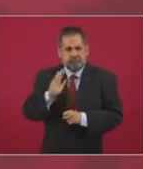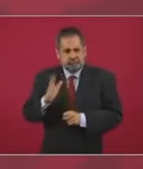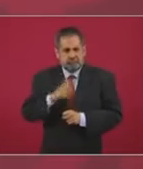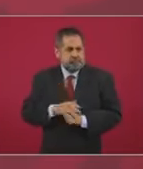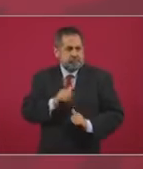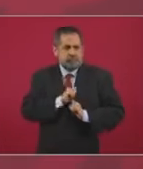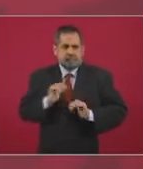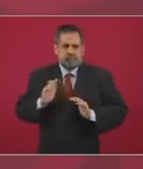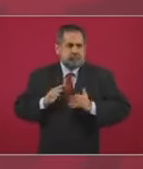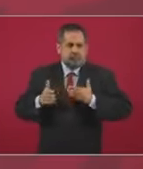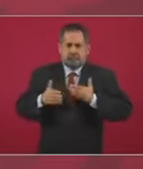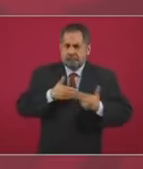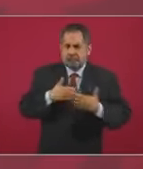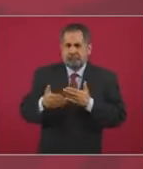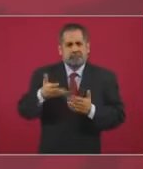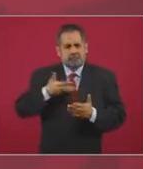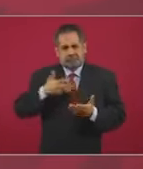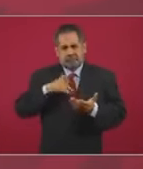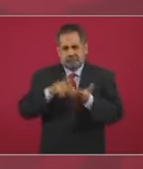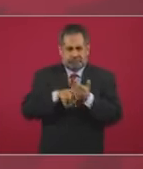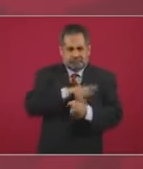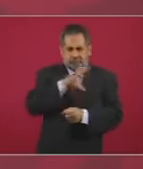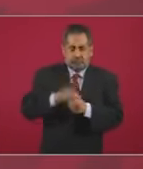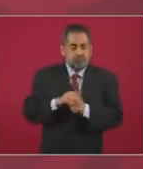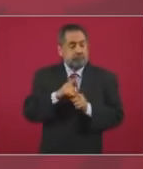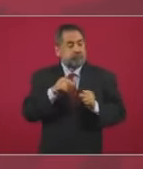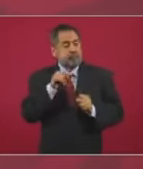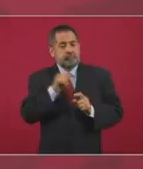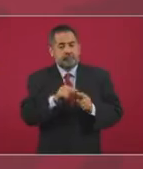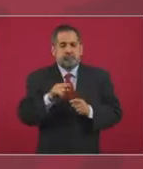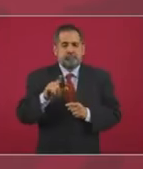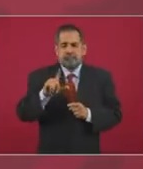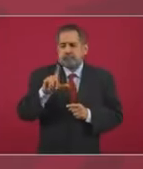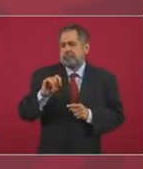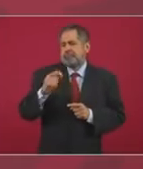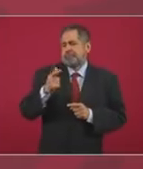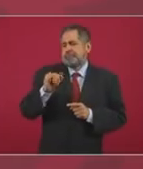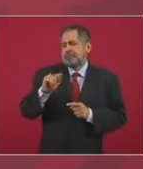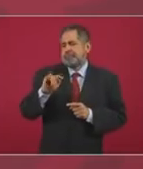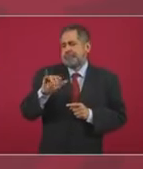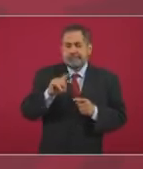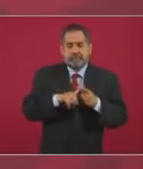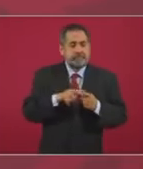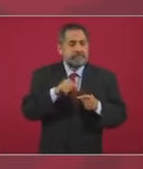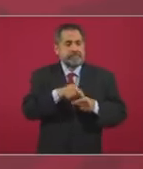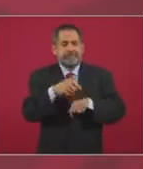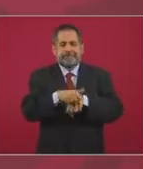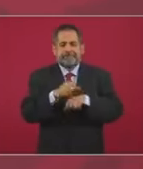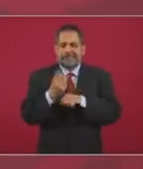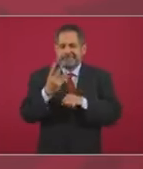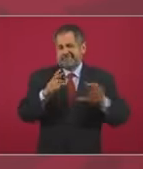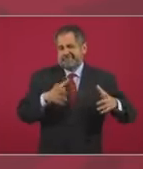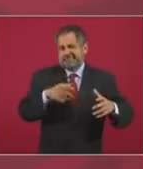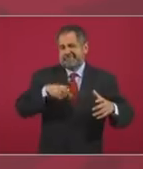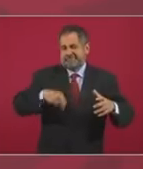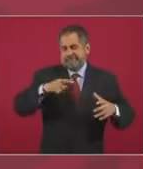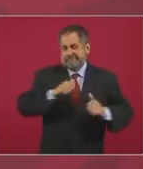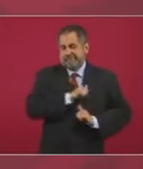ejércitos modernos del mundo tienen una sección específica sobre logística, la sección 4, es el caso también de